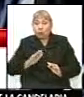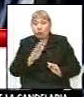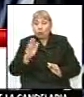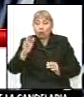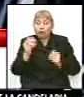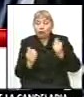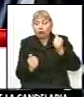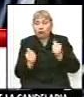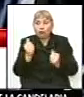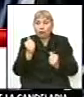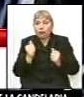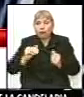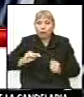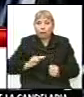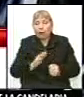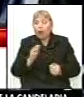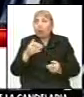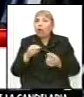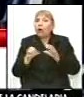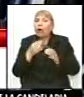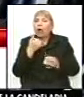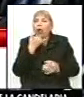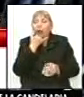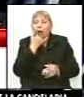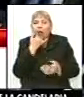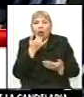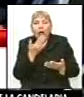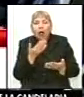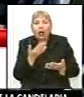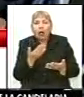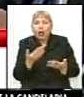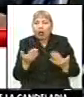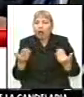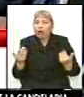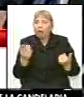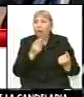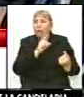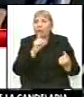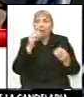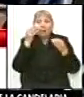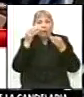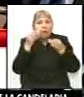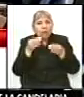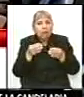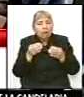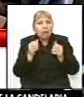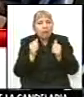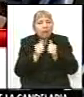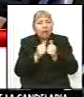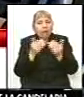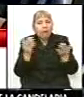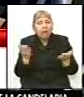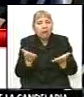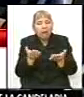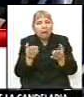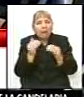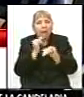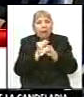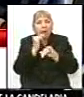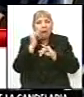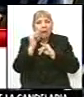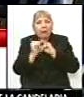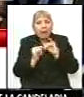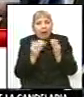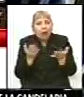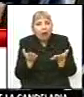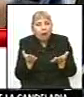de conectividad lo que vas a hacer es cometer un etnocidio. Y eso está definido incluso dentro de la comunidad internacional.